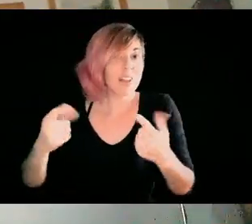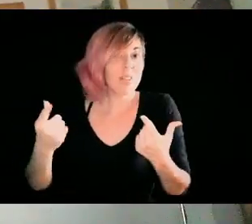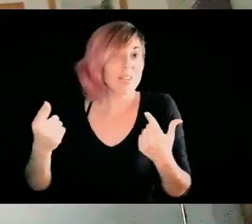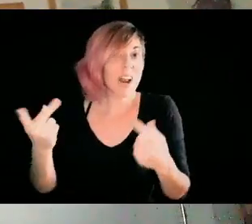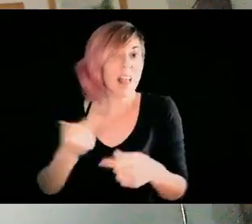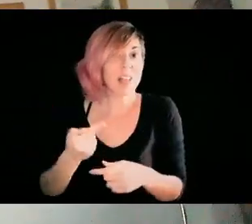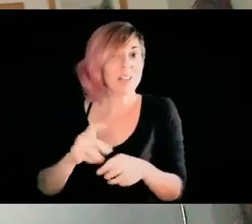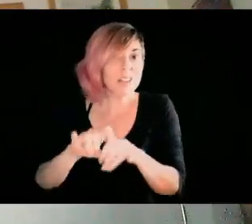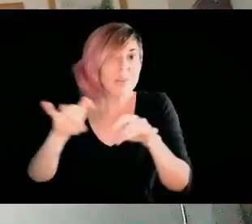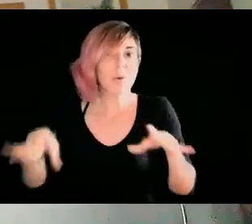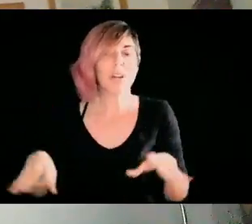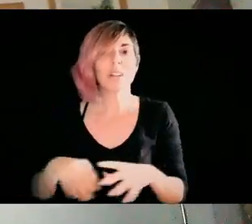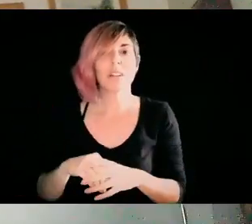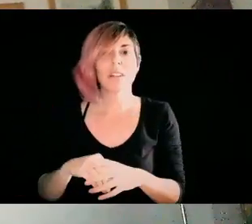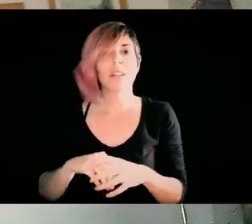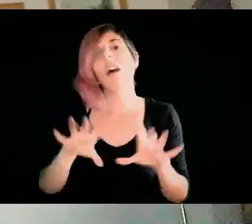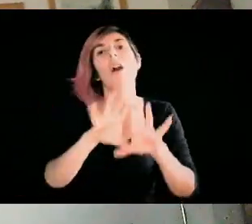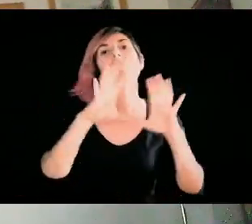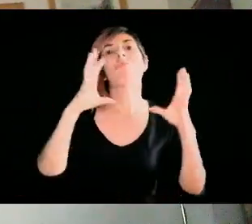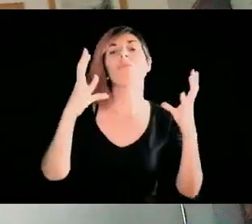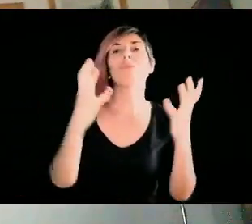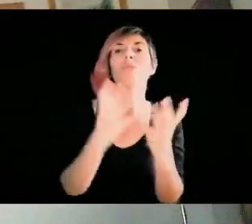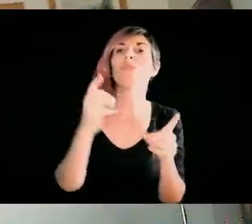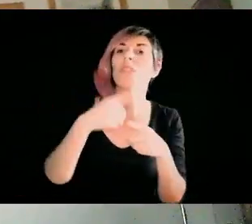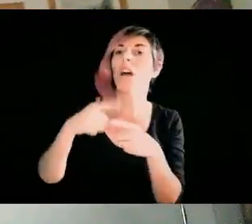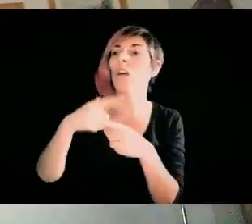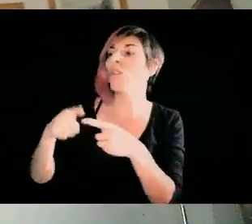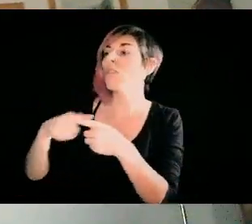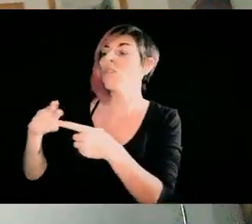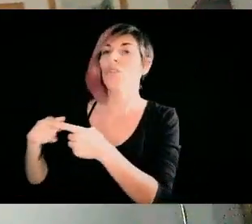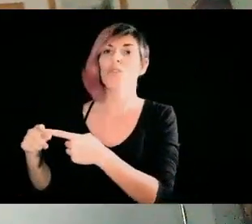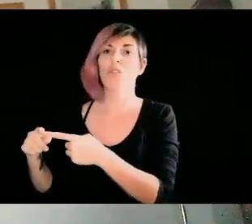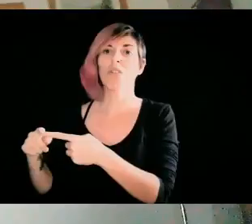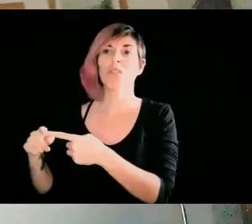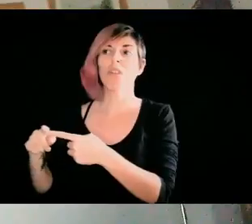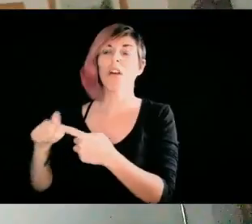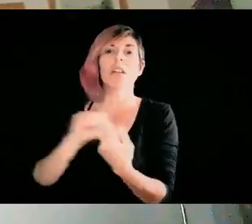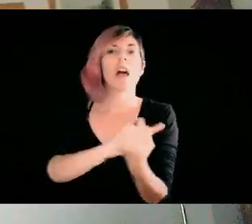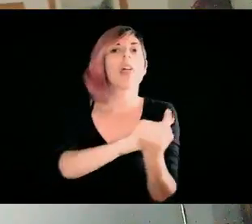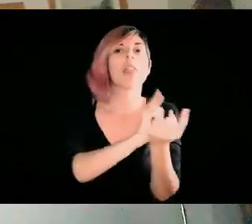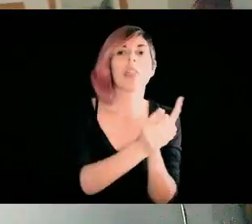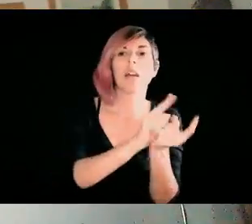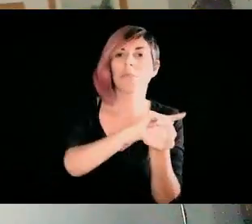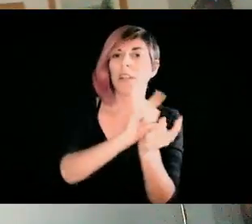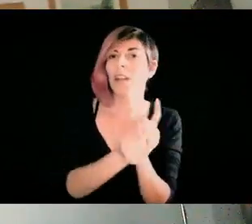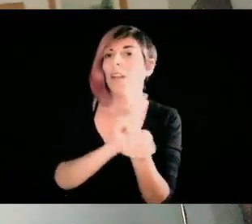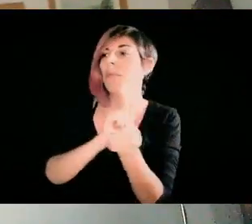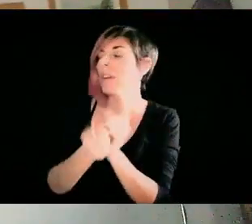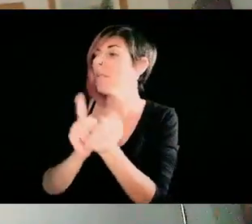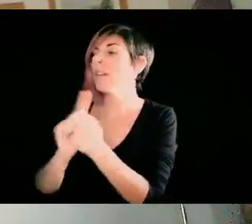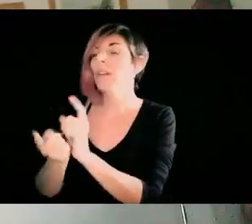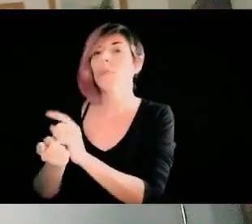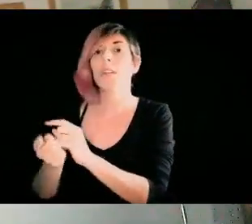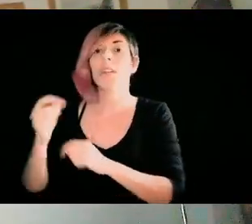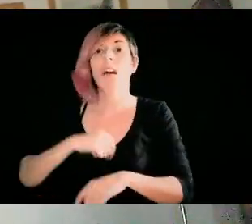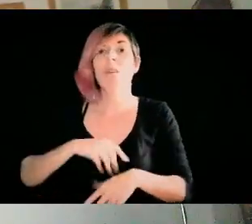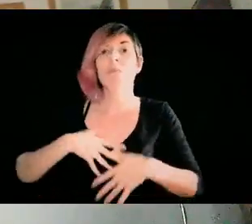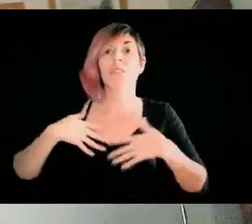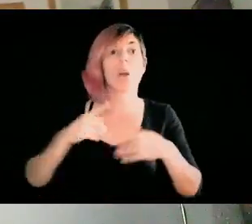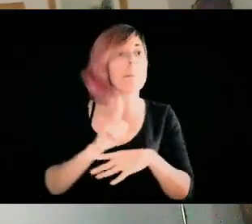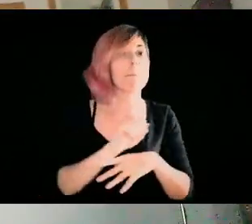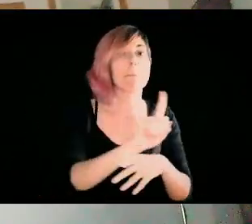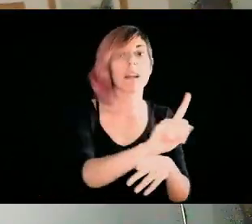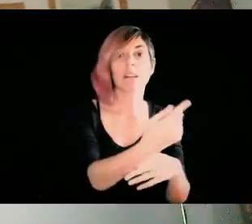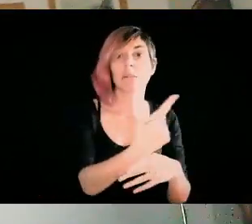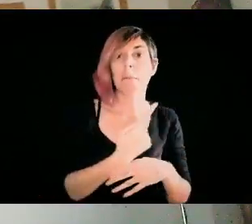las estaciones. En un mundo tan impermanente, en un mundo tan cambiante, donde